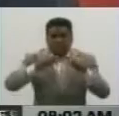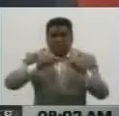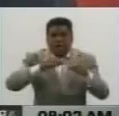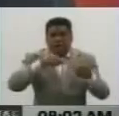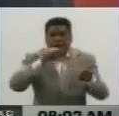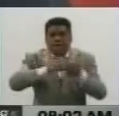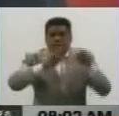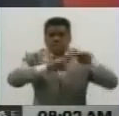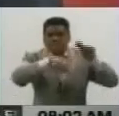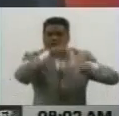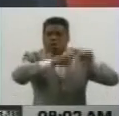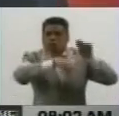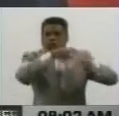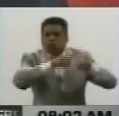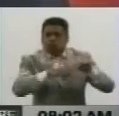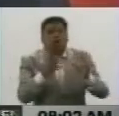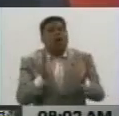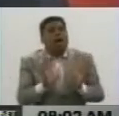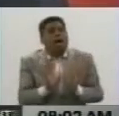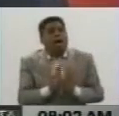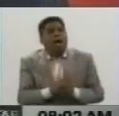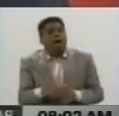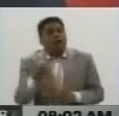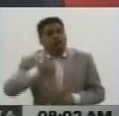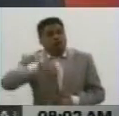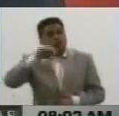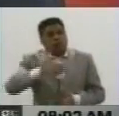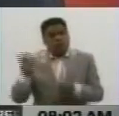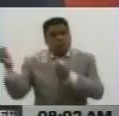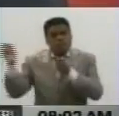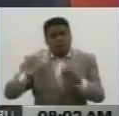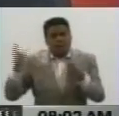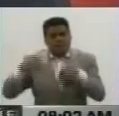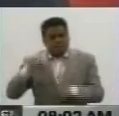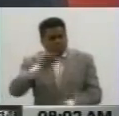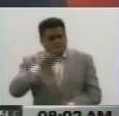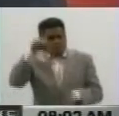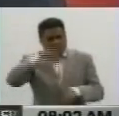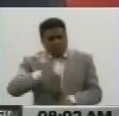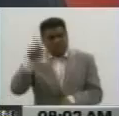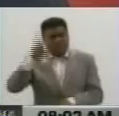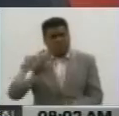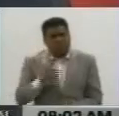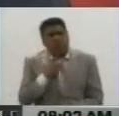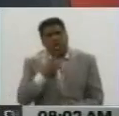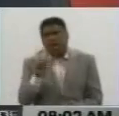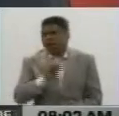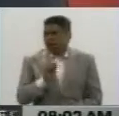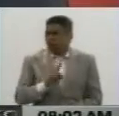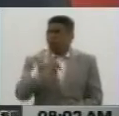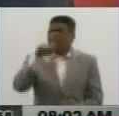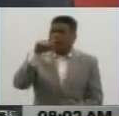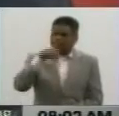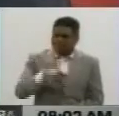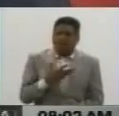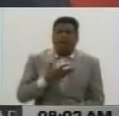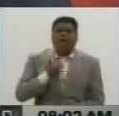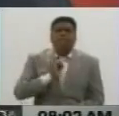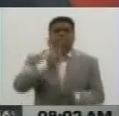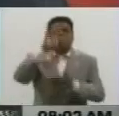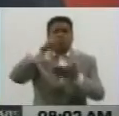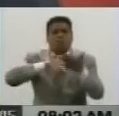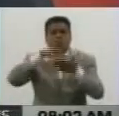importarla? ¿Teniéndola nosotros en suelo venezolano? No, nosotros emprendemos un proyecto para la extracción de ese